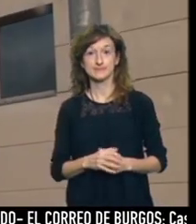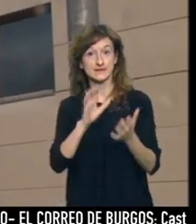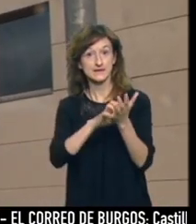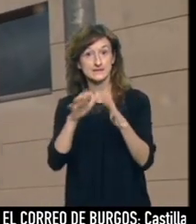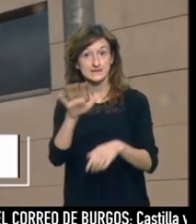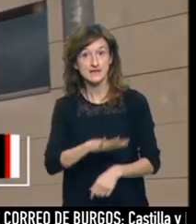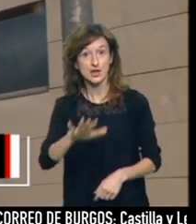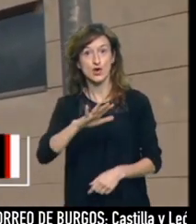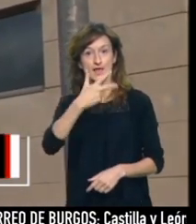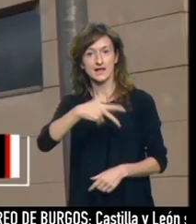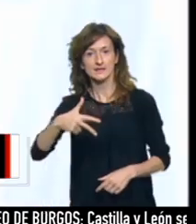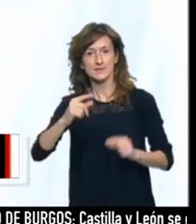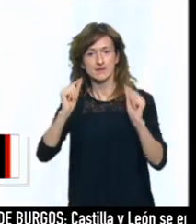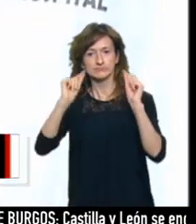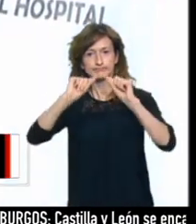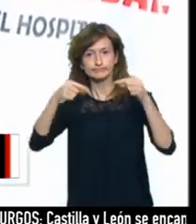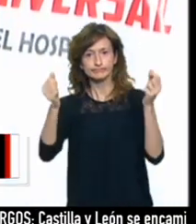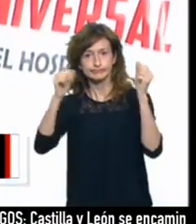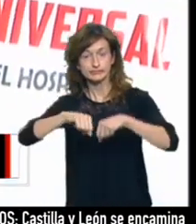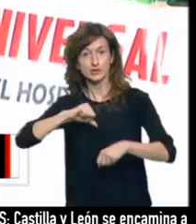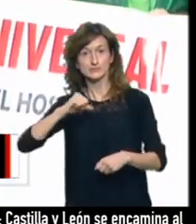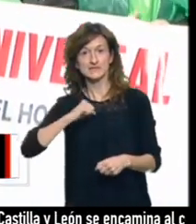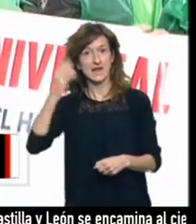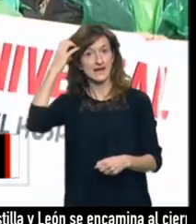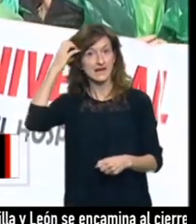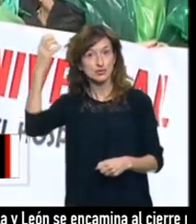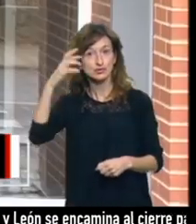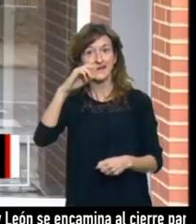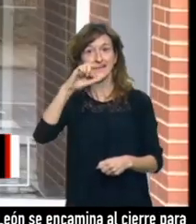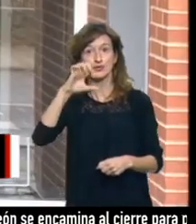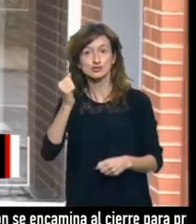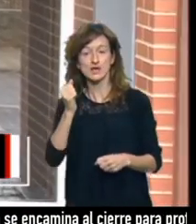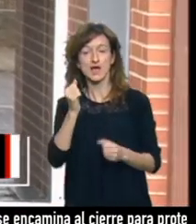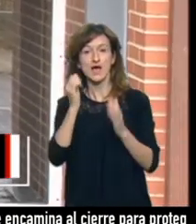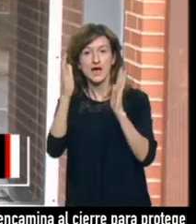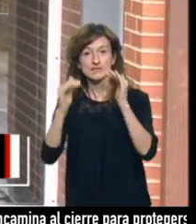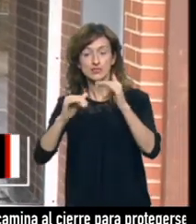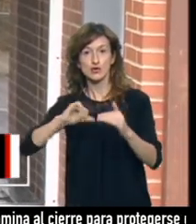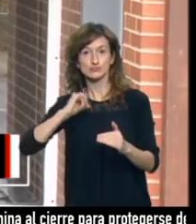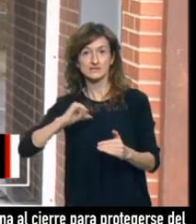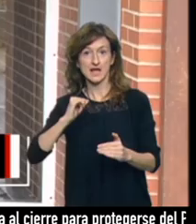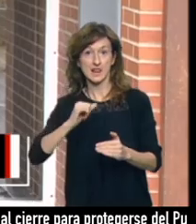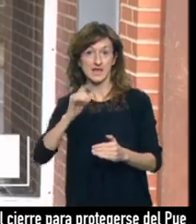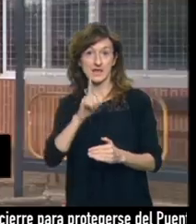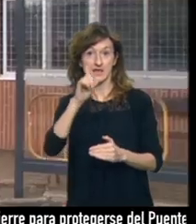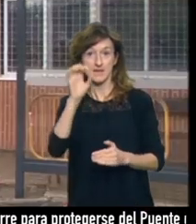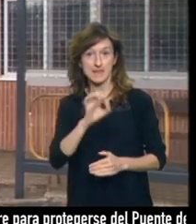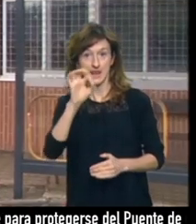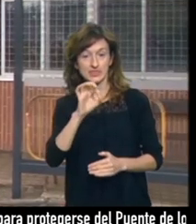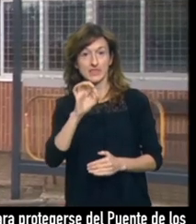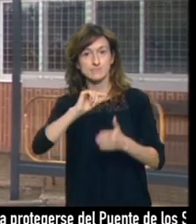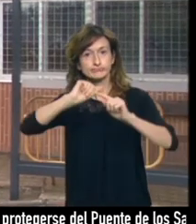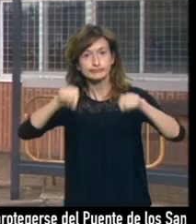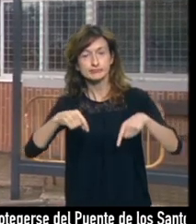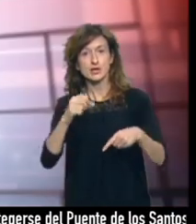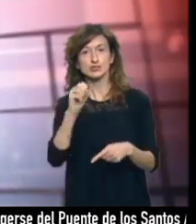Castilla y León y Cantabria firman el acuerdo por el que el Hospital de Reinosa prestará servicio a pacientes del norte de Palencia. El convenio beneficiará a más